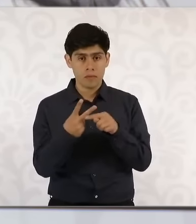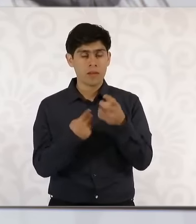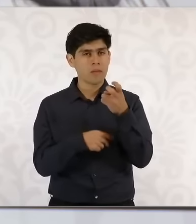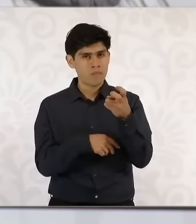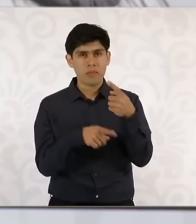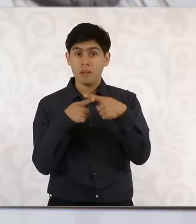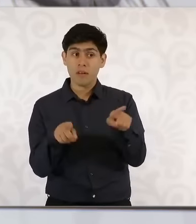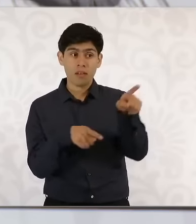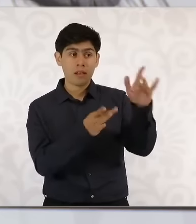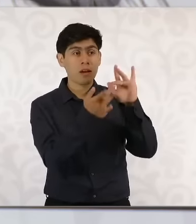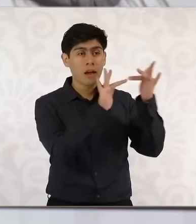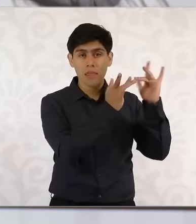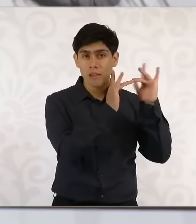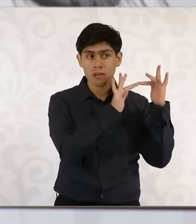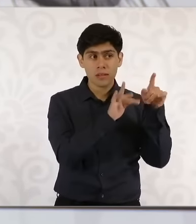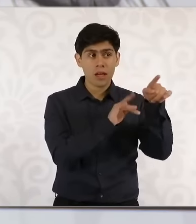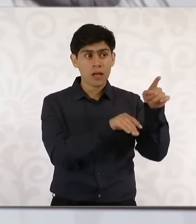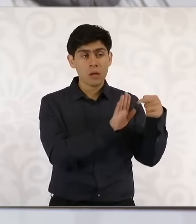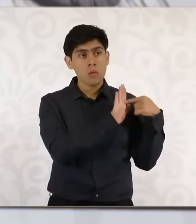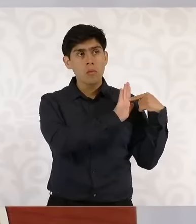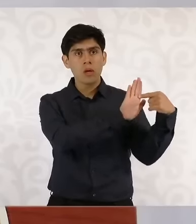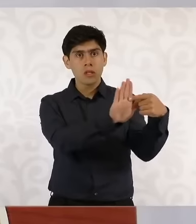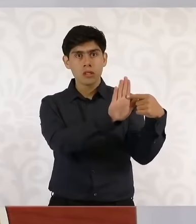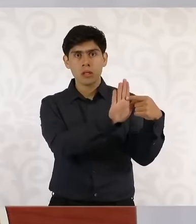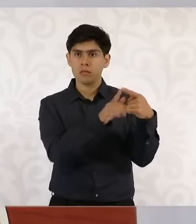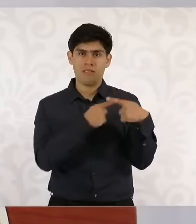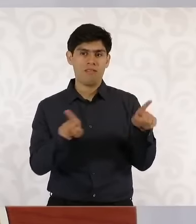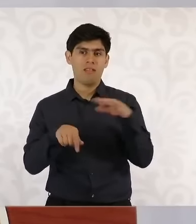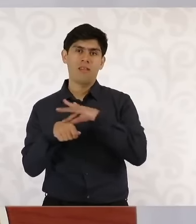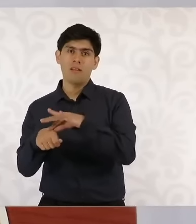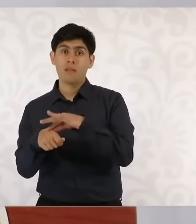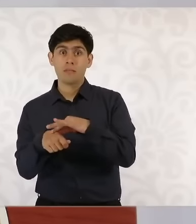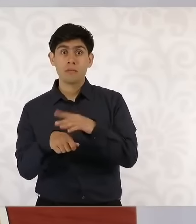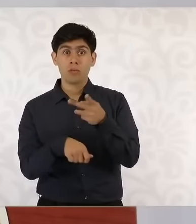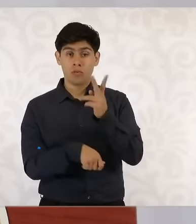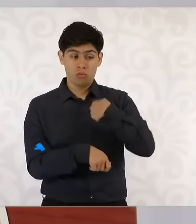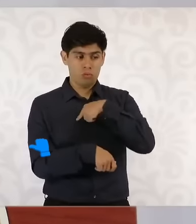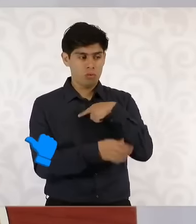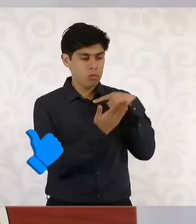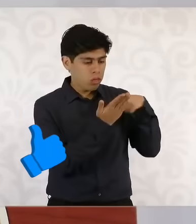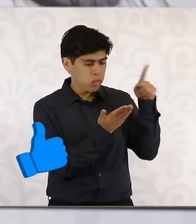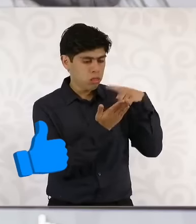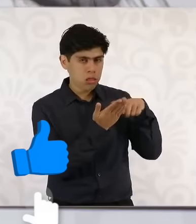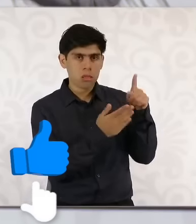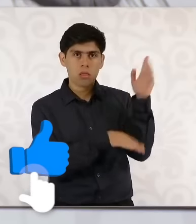redes. Porque si uno está todo el día metido en las redes, híjole, puede